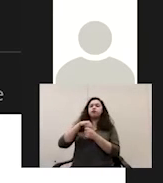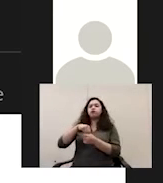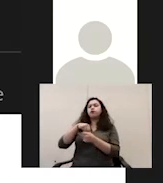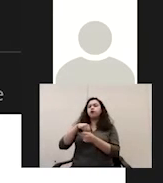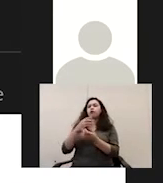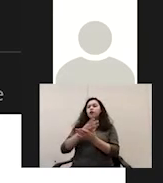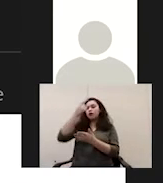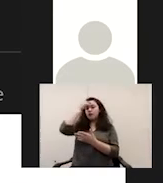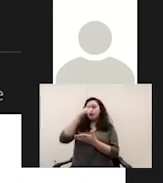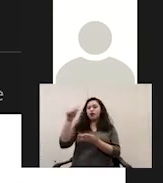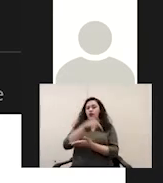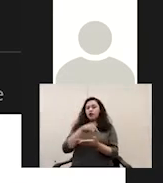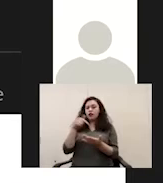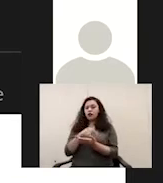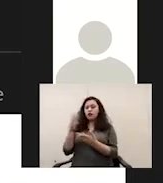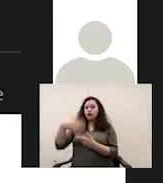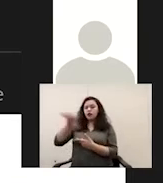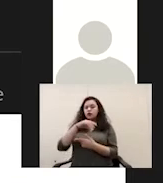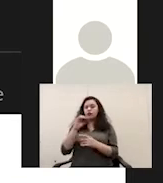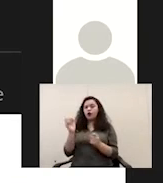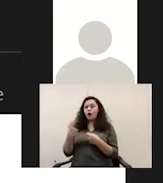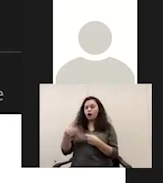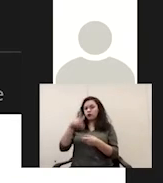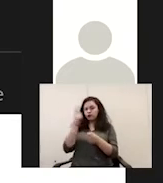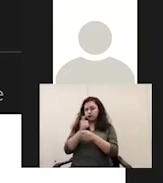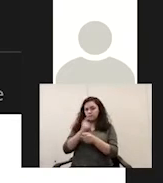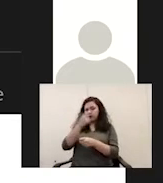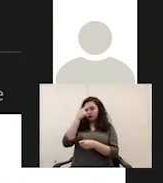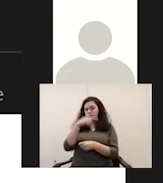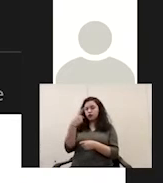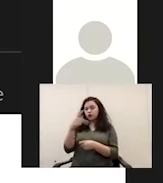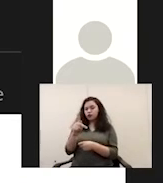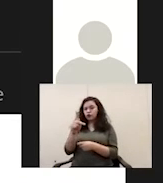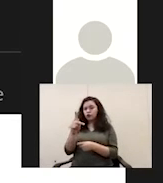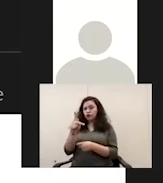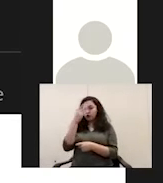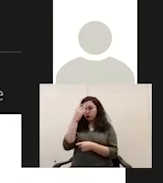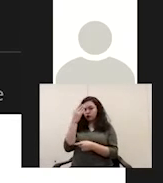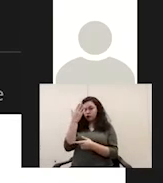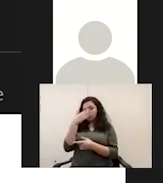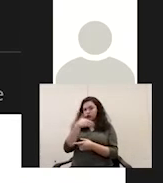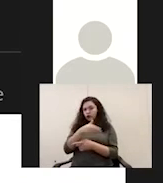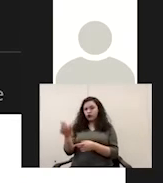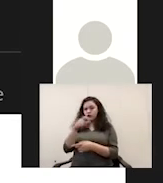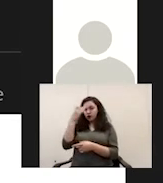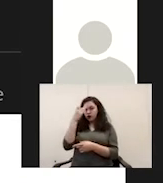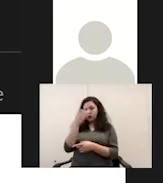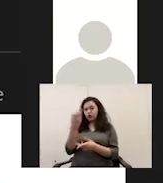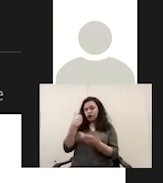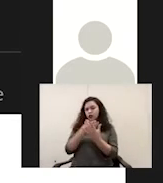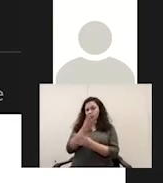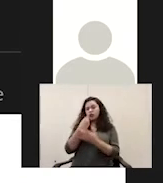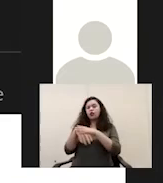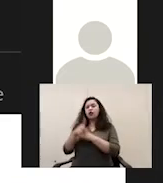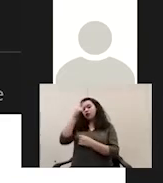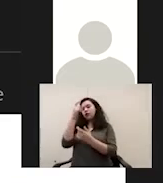al lugar, al salón, como ustedes lo determinen de acuerdo a su capacidad, y los flujos de entrada y salida en los centros